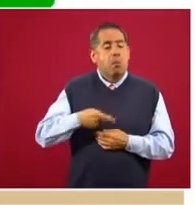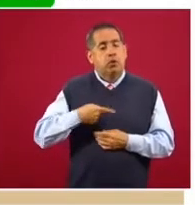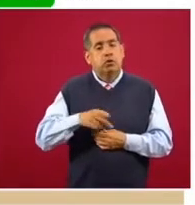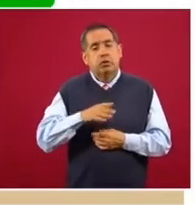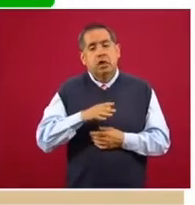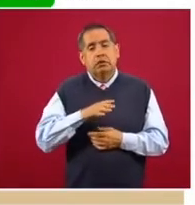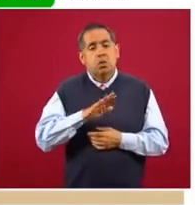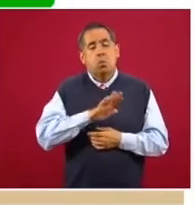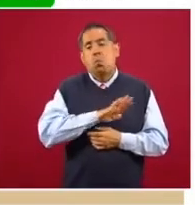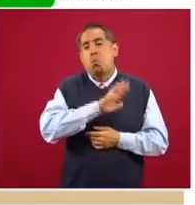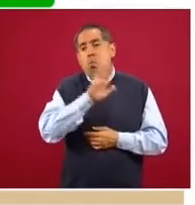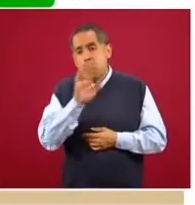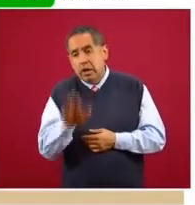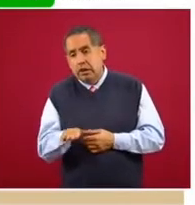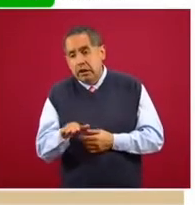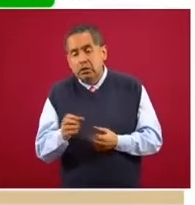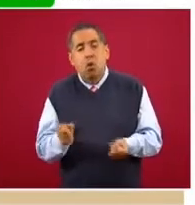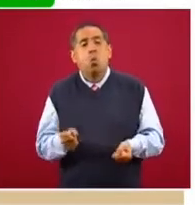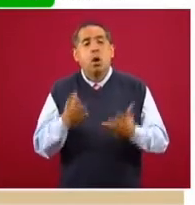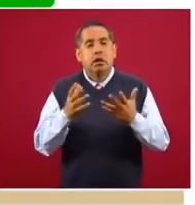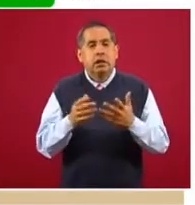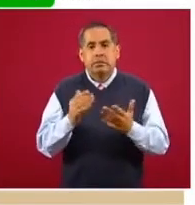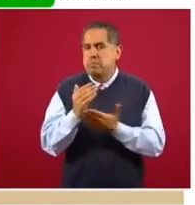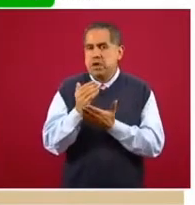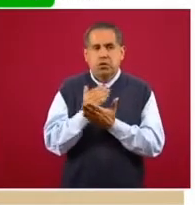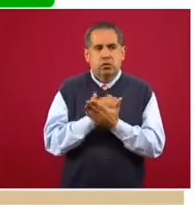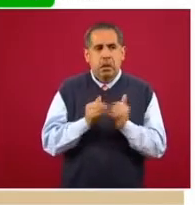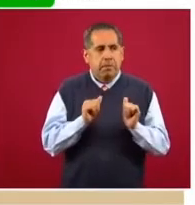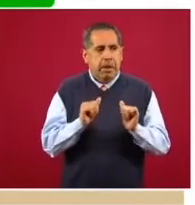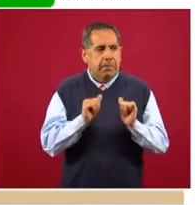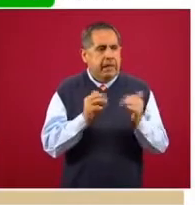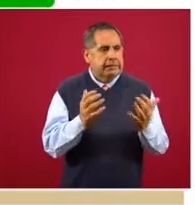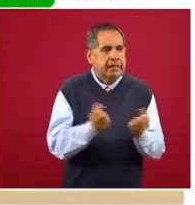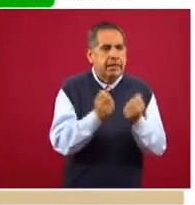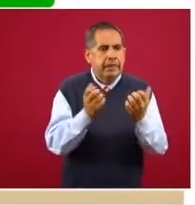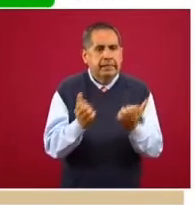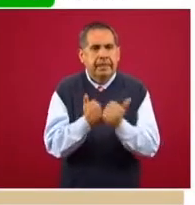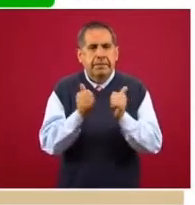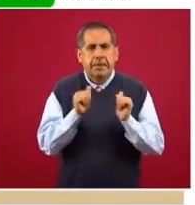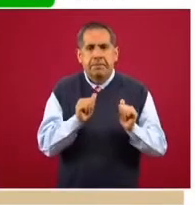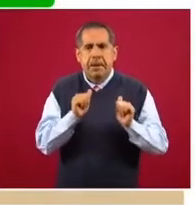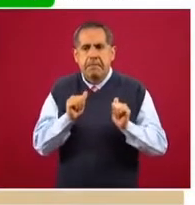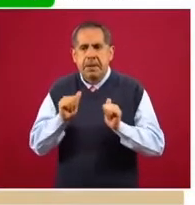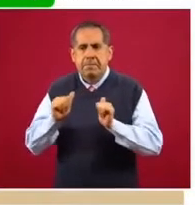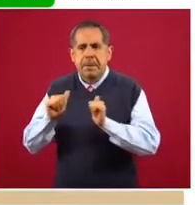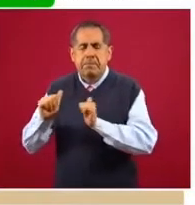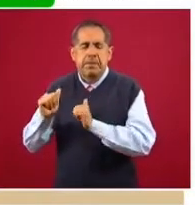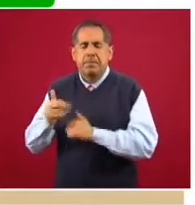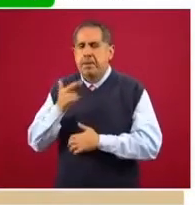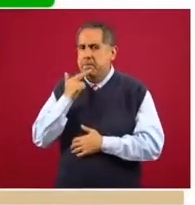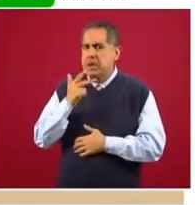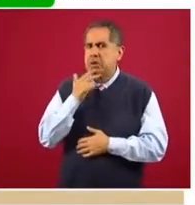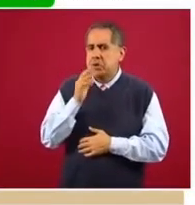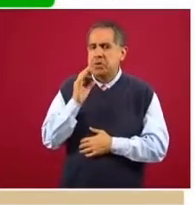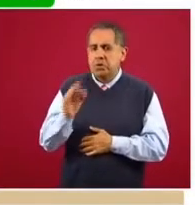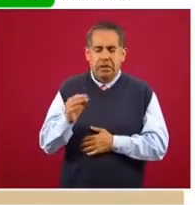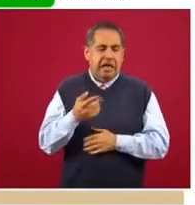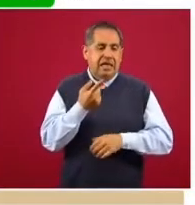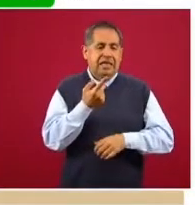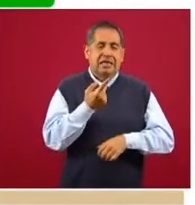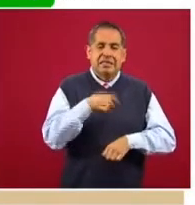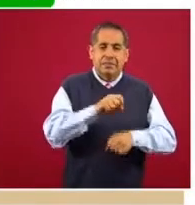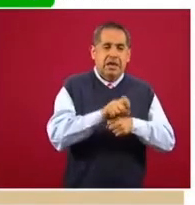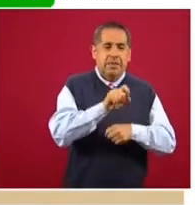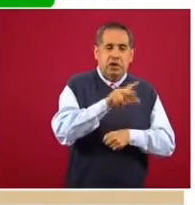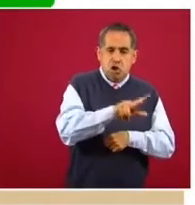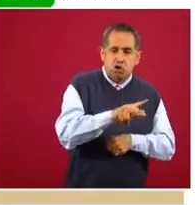las últimas 3 semanas, son las defunciones, en donde el último valor comparativo entre semana 28 y 29 en